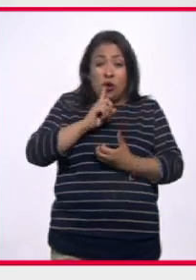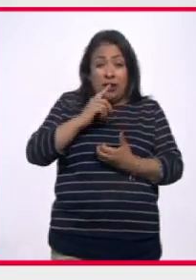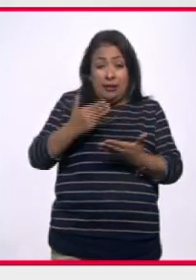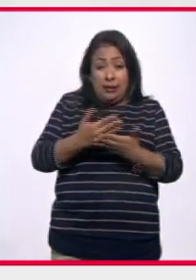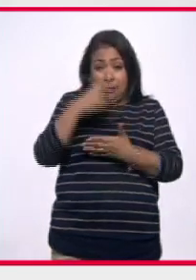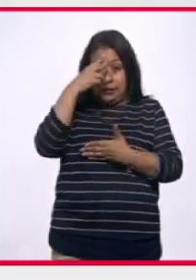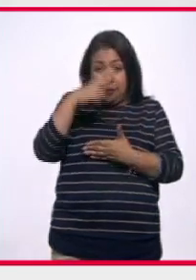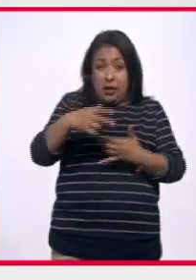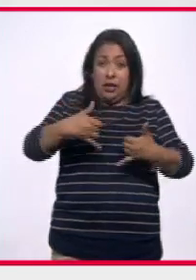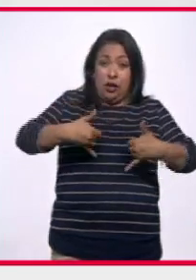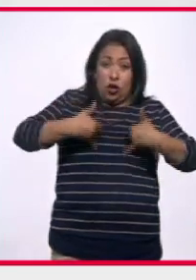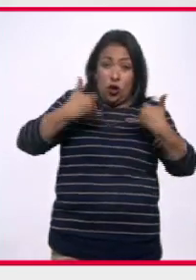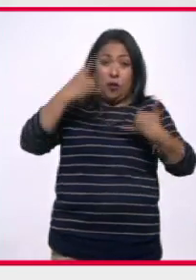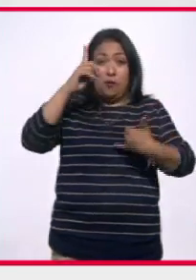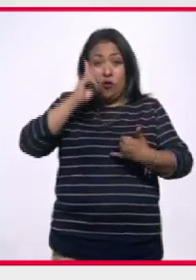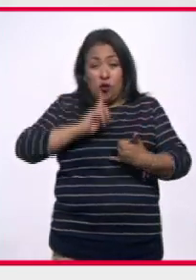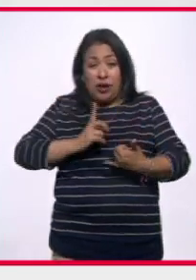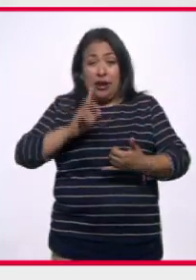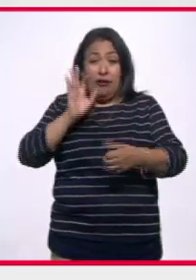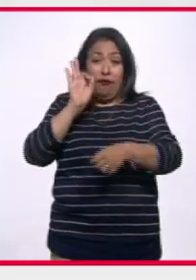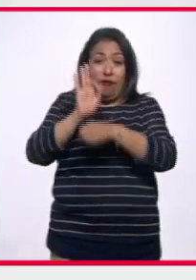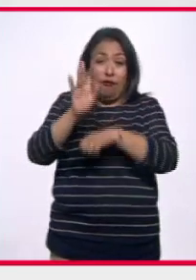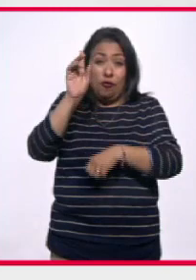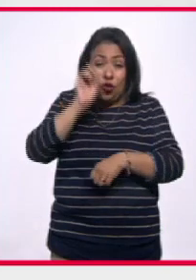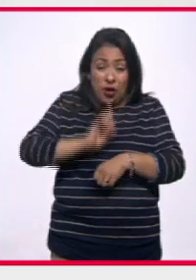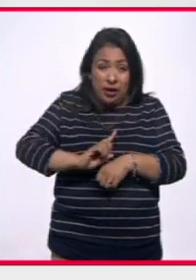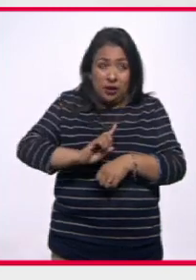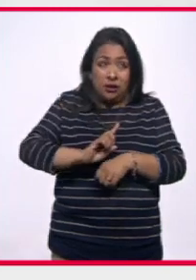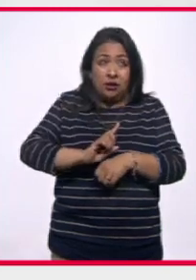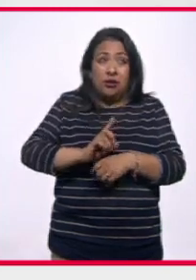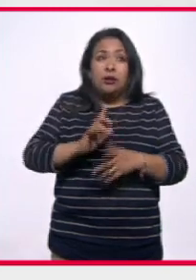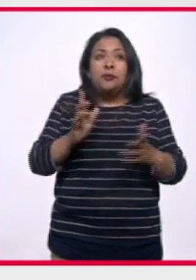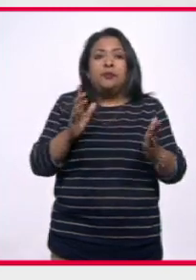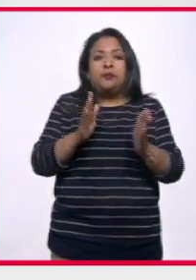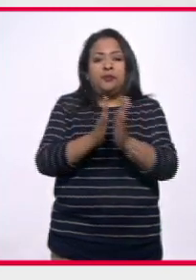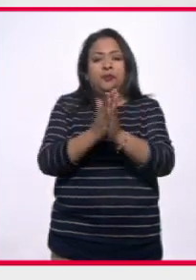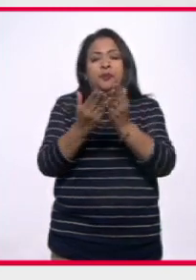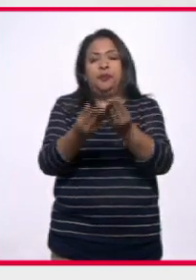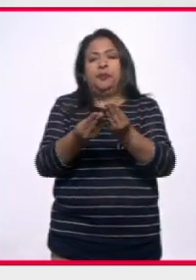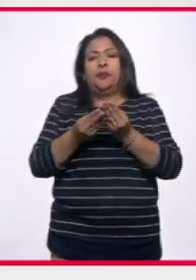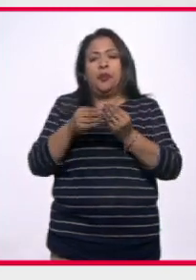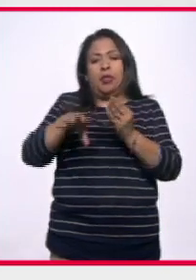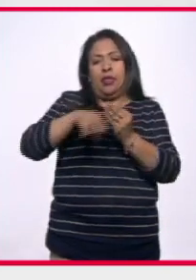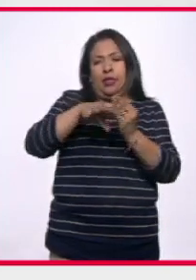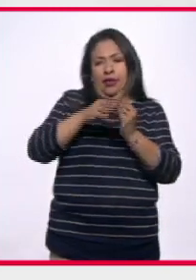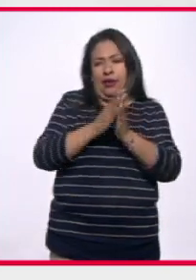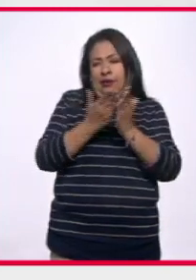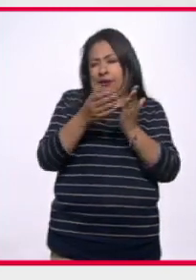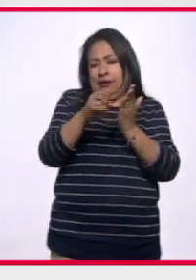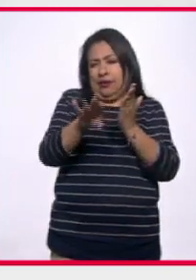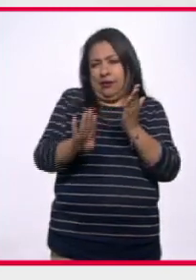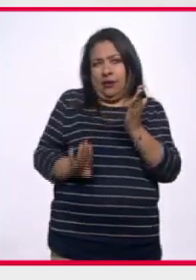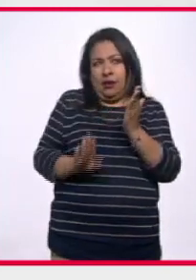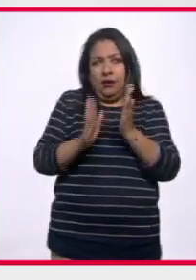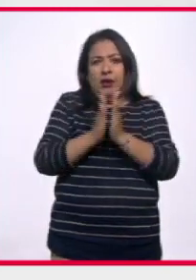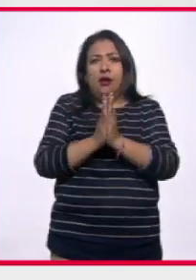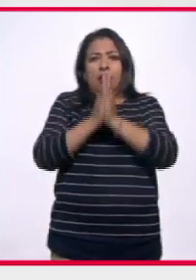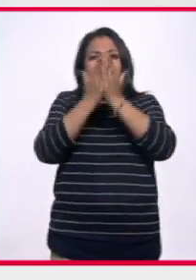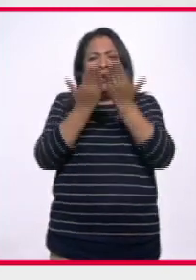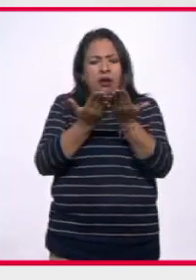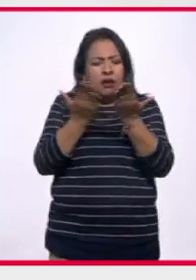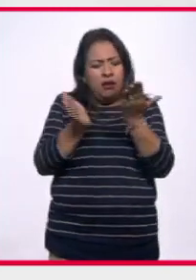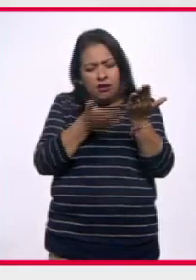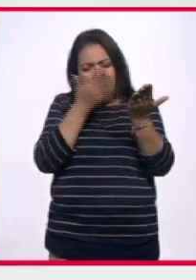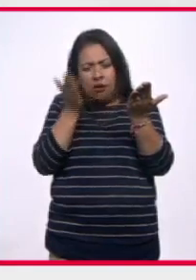poetas jóvenes de poetas mujeres de poetas feministas tú hagas una antología de ese tipo lo abres lo